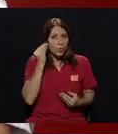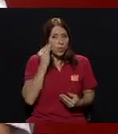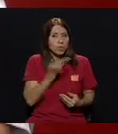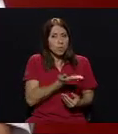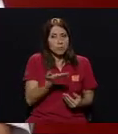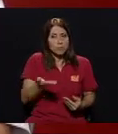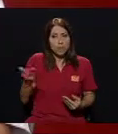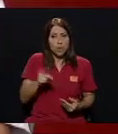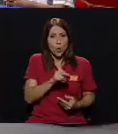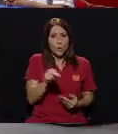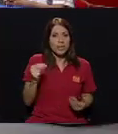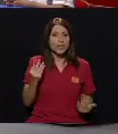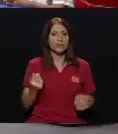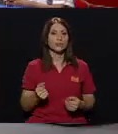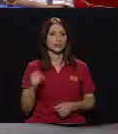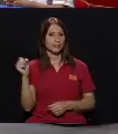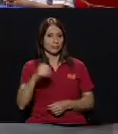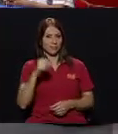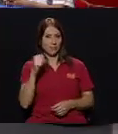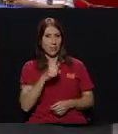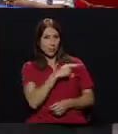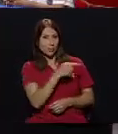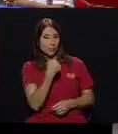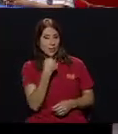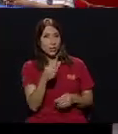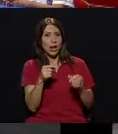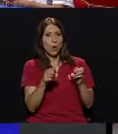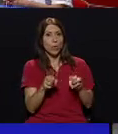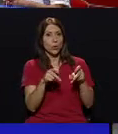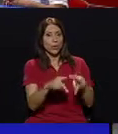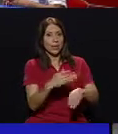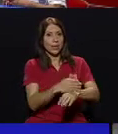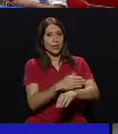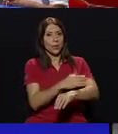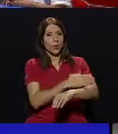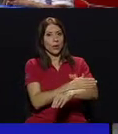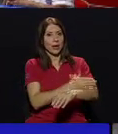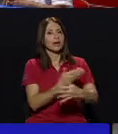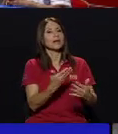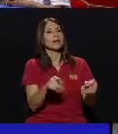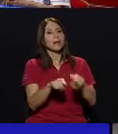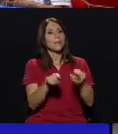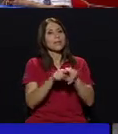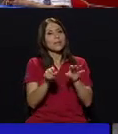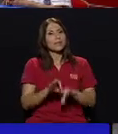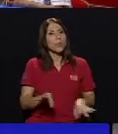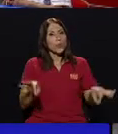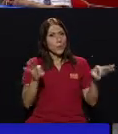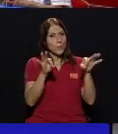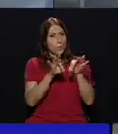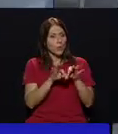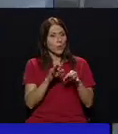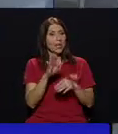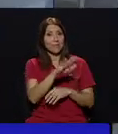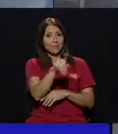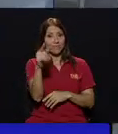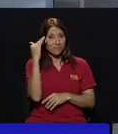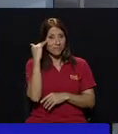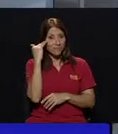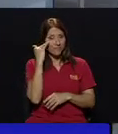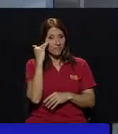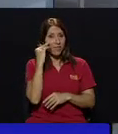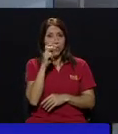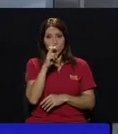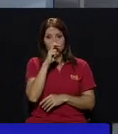nuestros compañeros, ¿verdad? Sí, y en estas oportunidades de mejora que usted menciona también, es muy importante que la gente tome conciencia